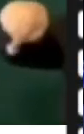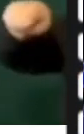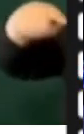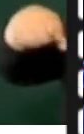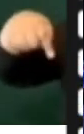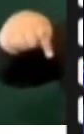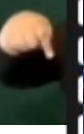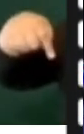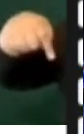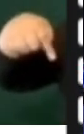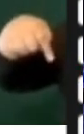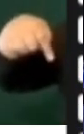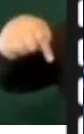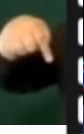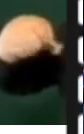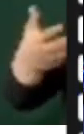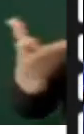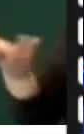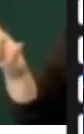me